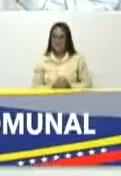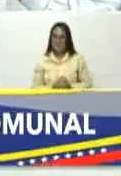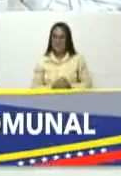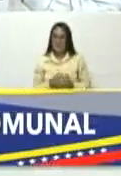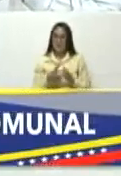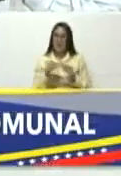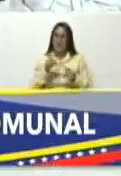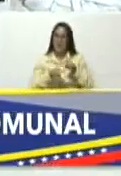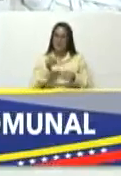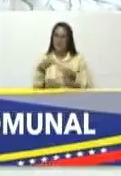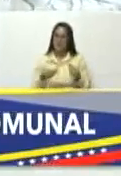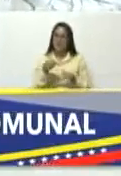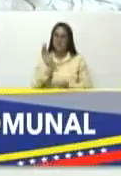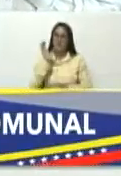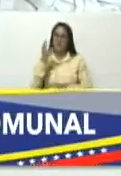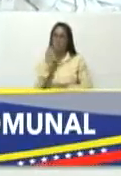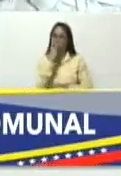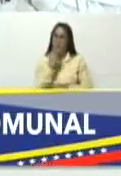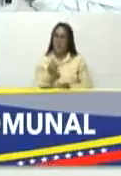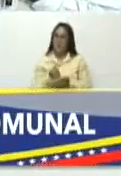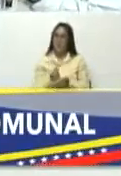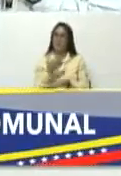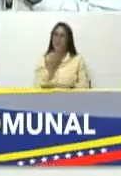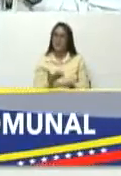lo que haces por la patria, por los pobres sobre todo.